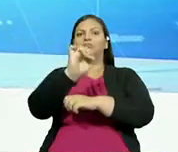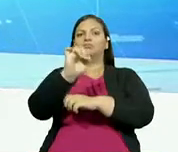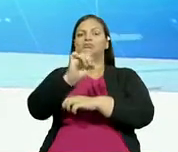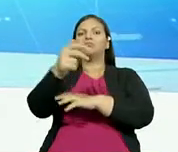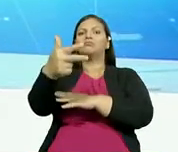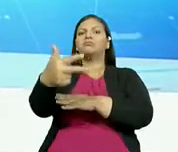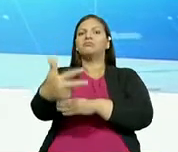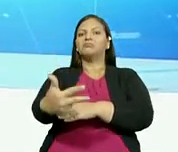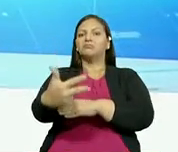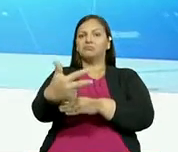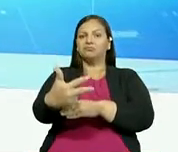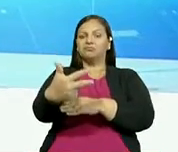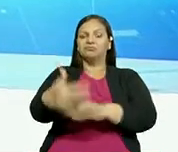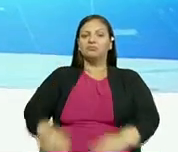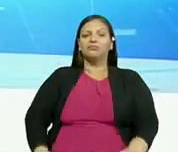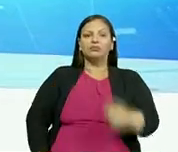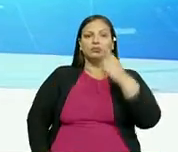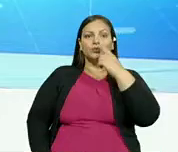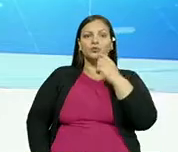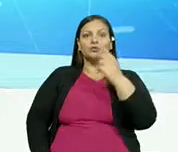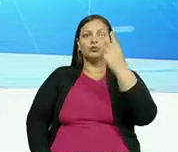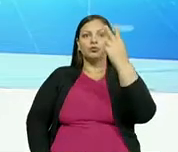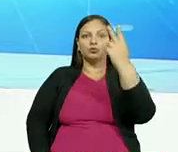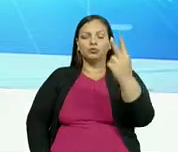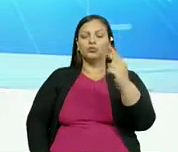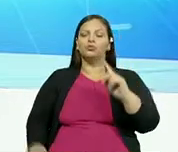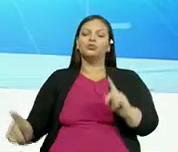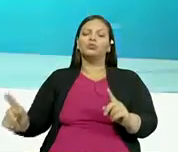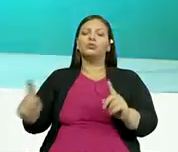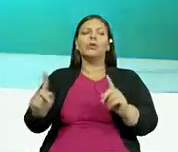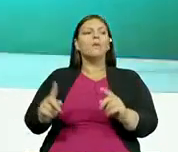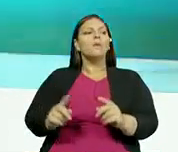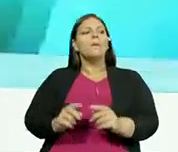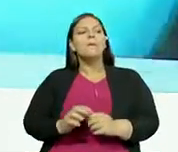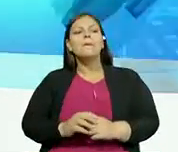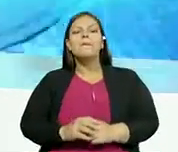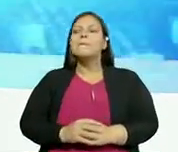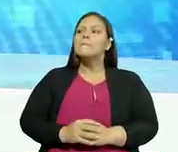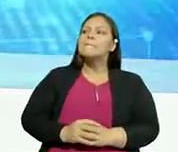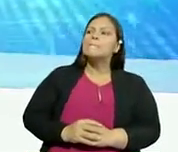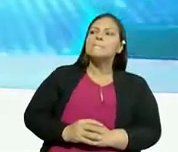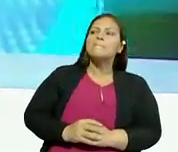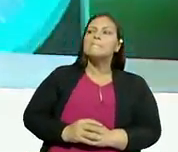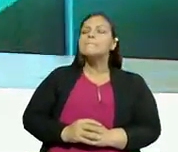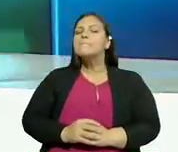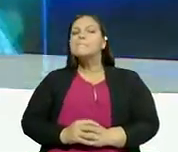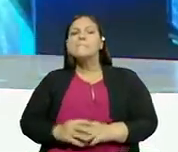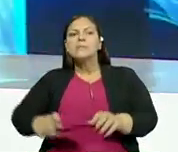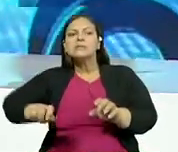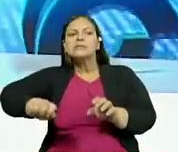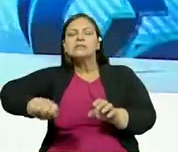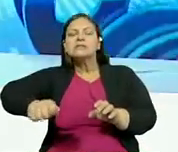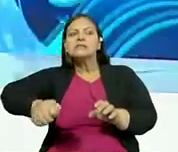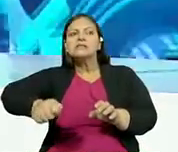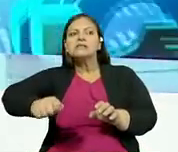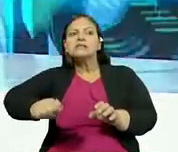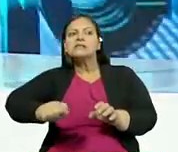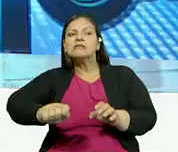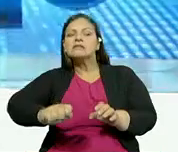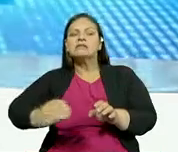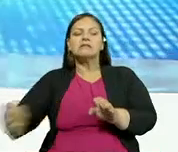una casa en el sector de Colinas de la Alborada, en el norte de Guayaquil. La policía, en 24 horas,